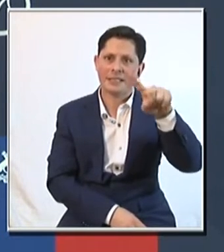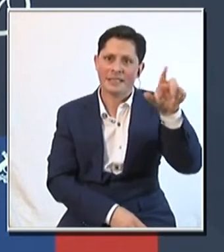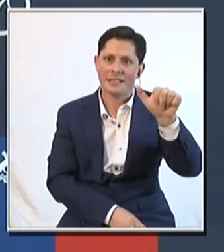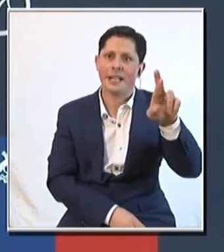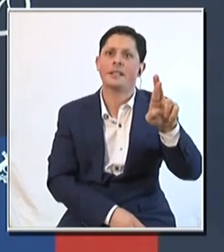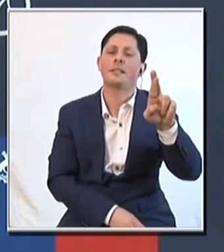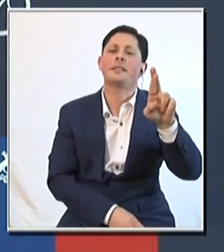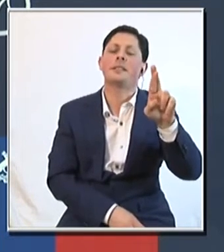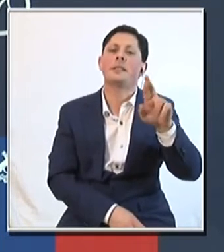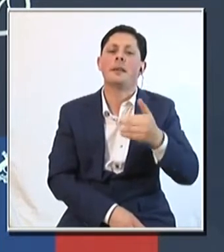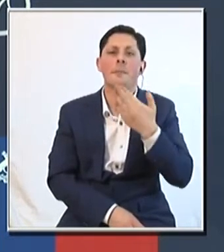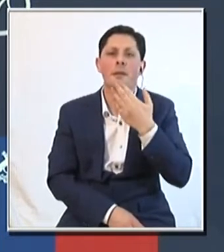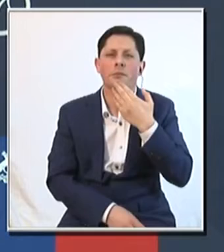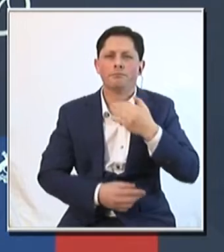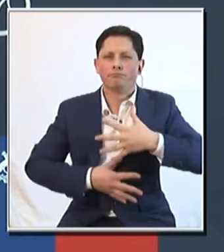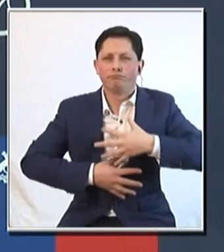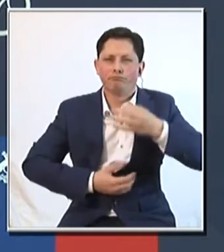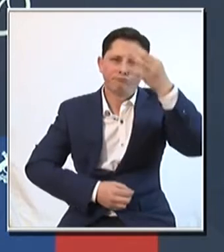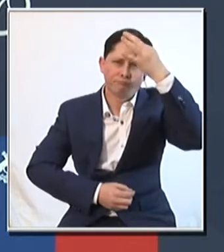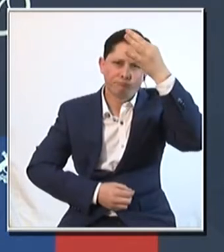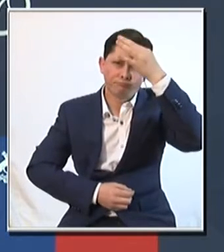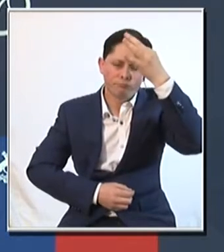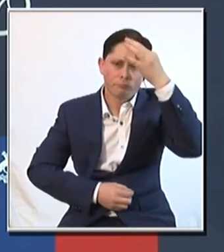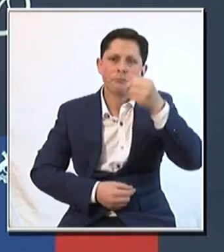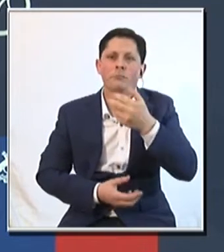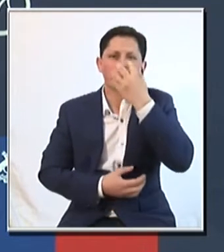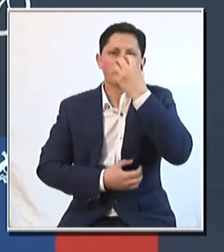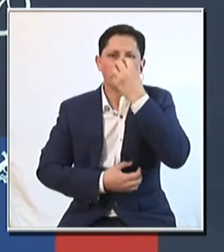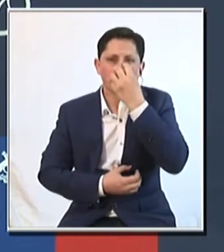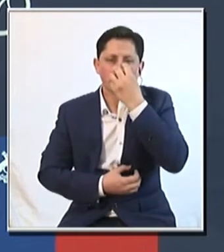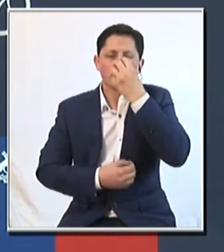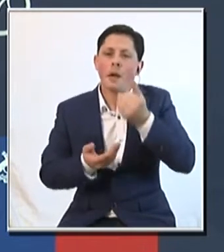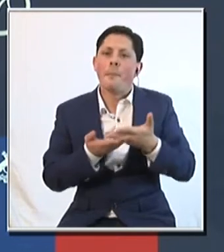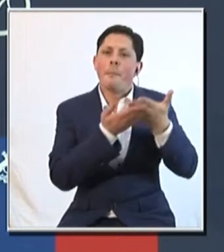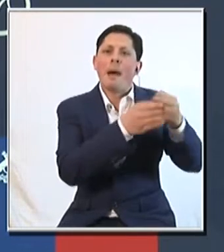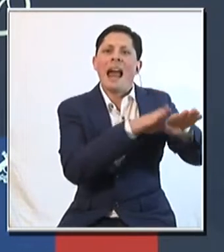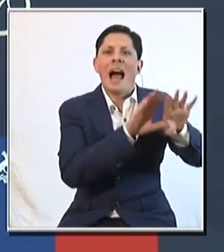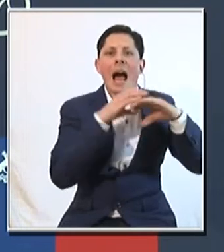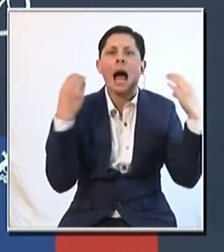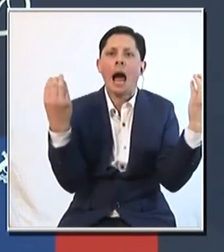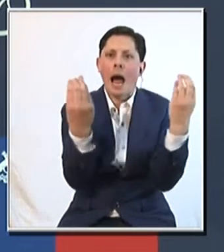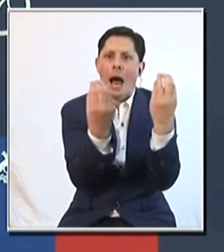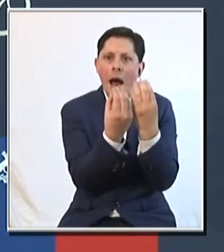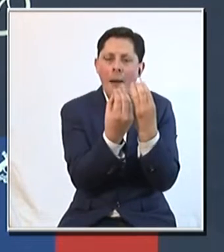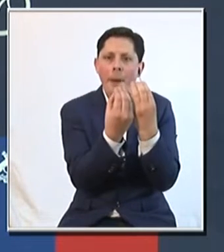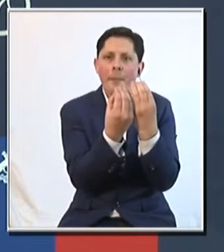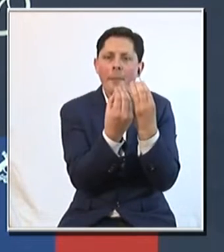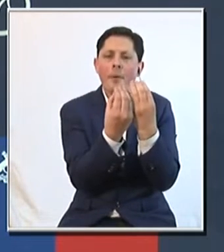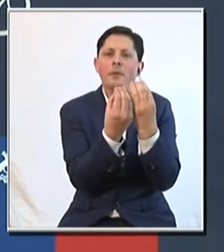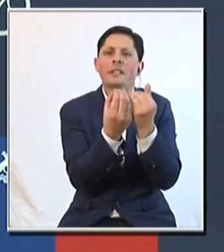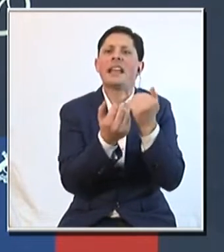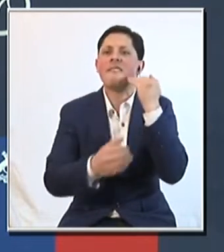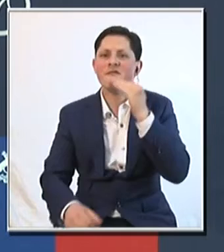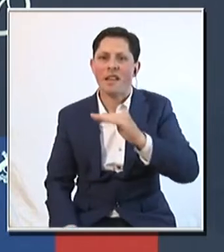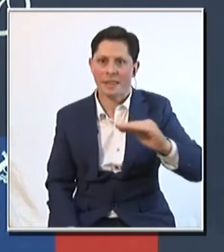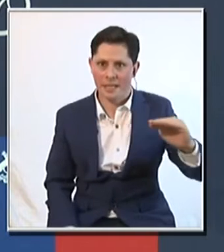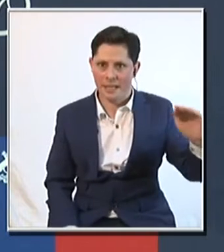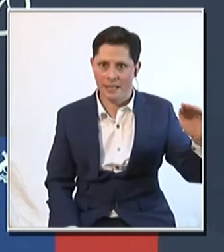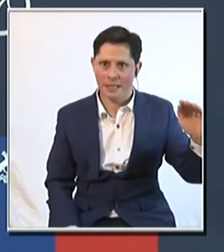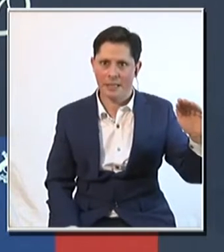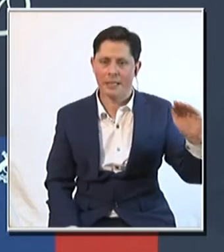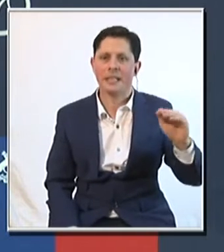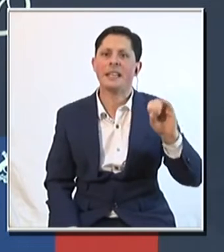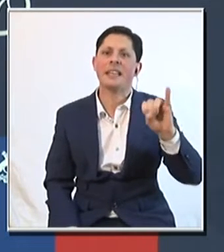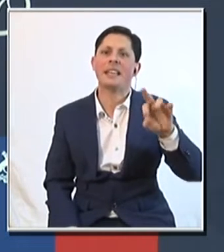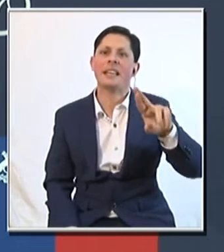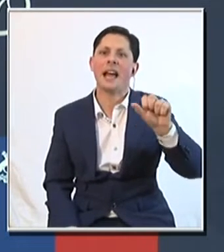reforzando la atención de morbilidad respiratoria, entregando inhaladores aerocámaras para salas de infección respiratoria aguda infantil y adulta, la sala IRA